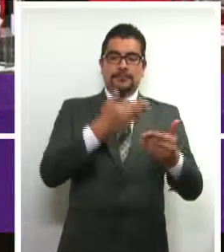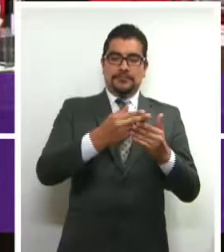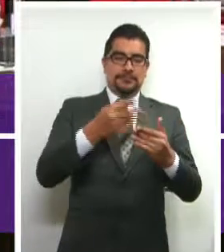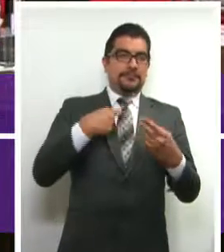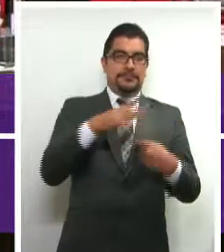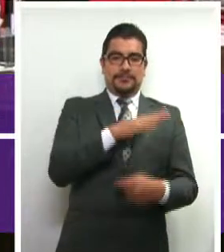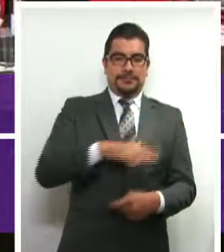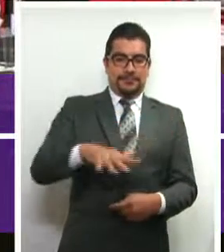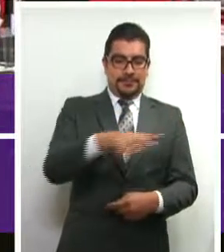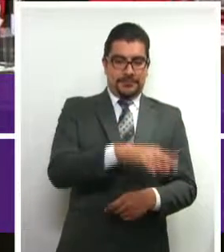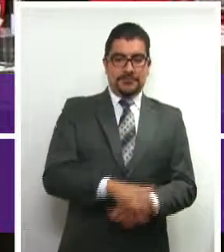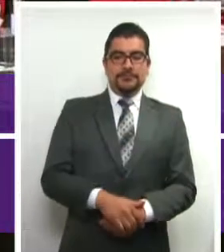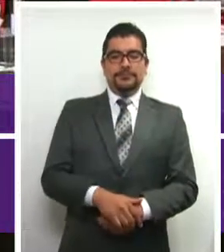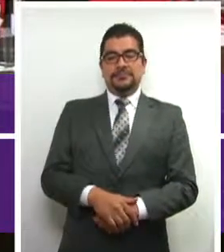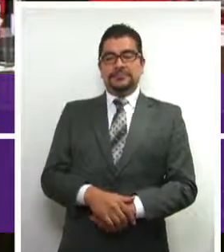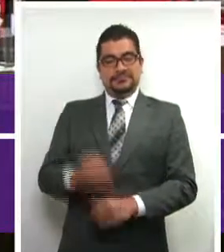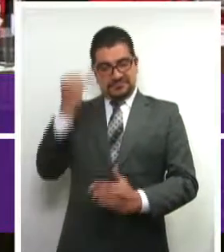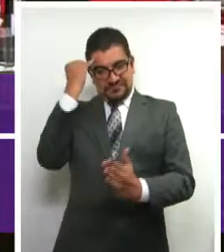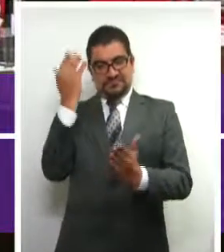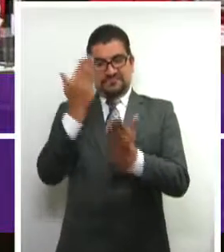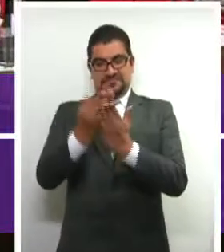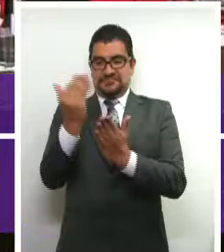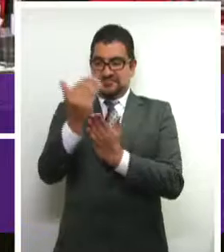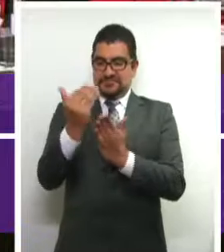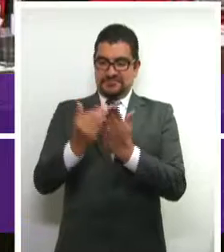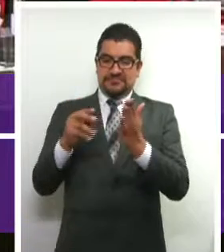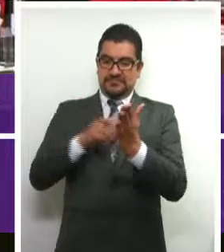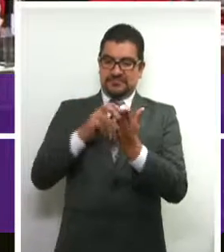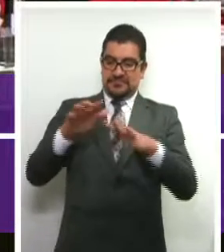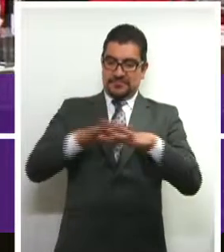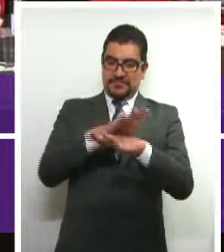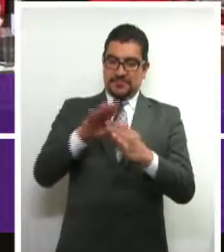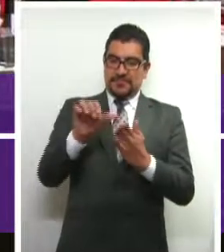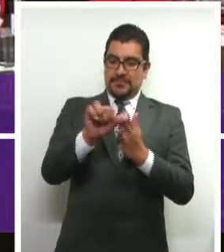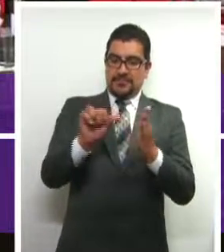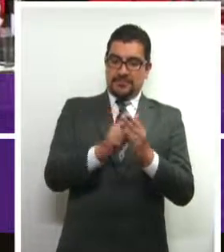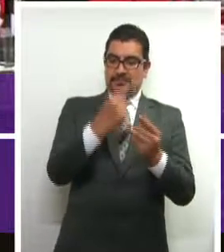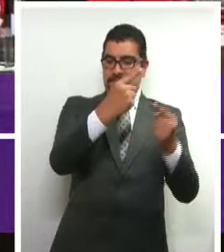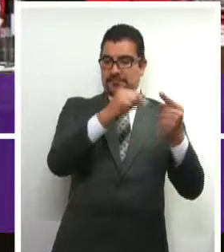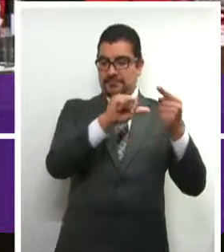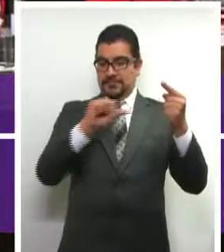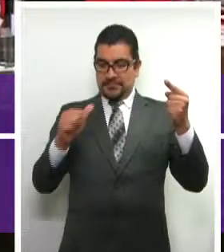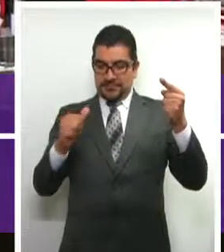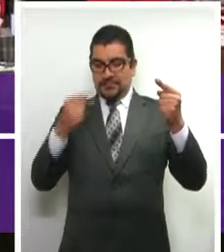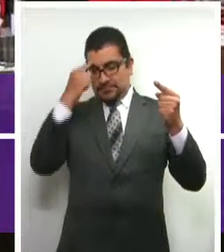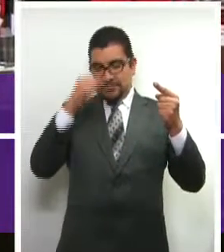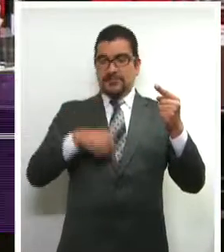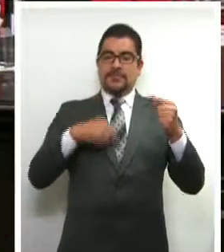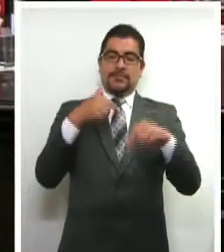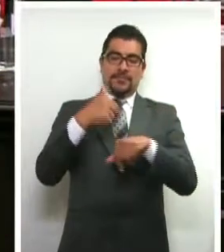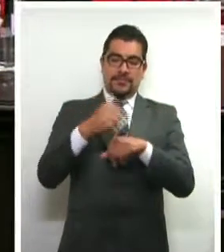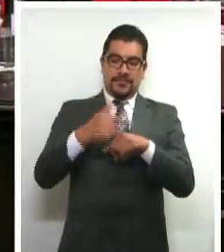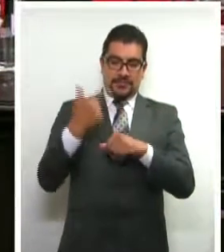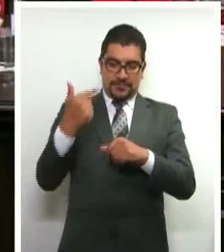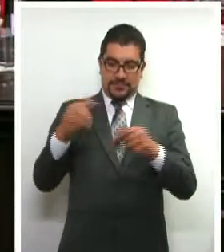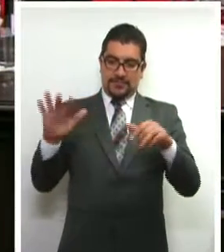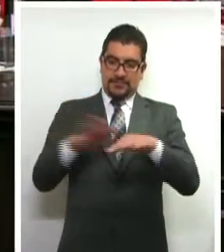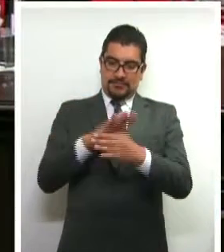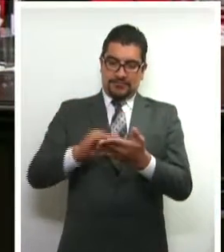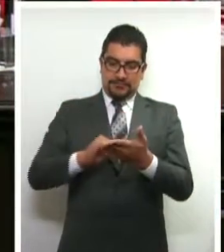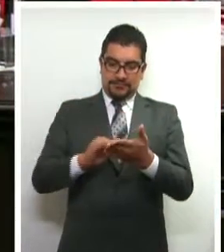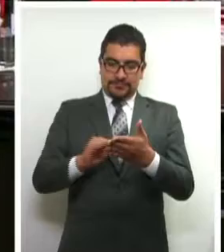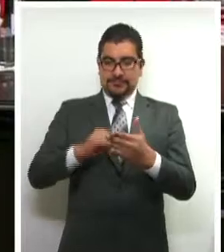Públicos. La iniciativa que modifica los artículos 1 al 6 y se elimina el artículo 7 en materia de